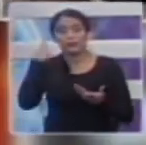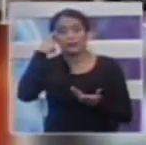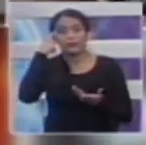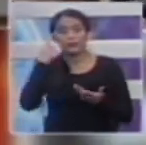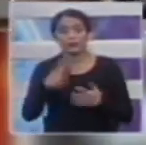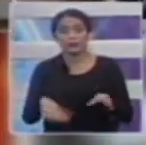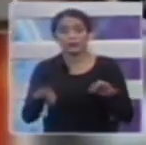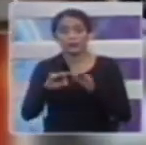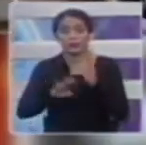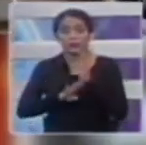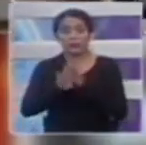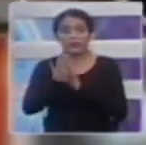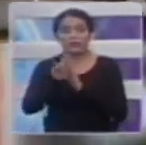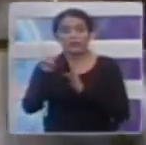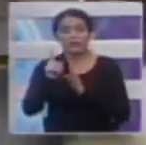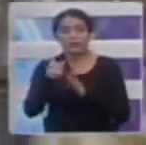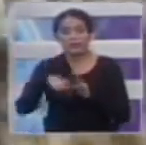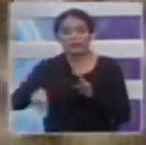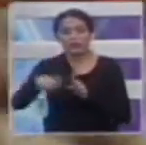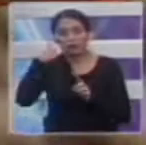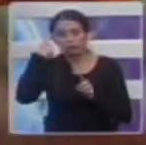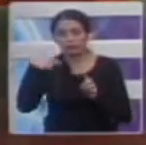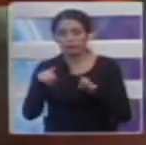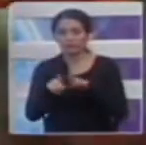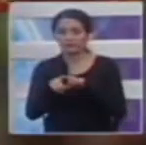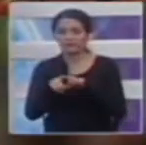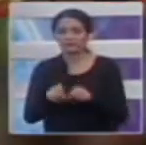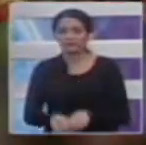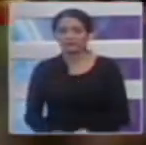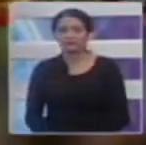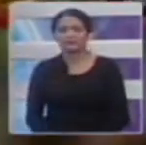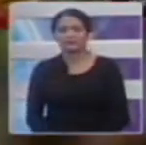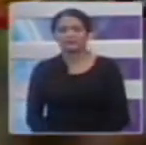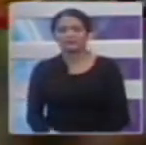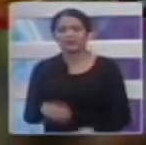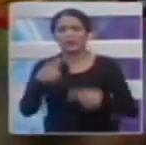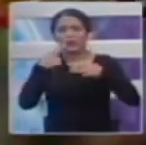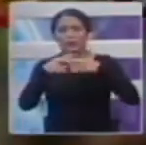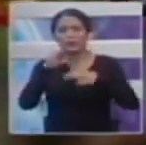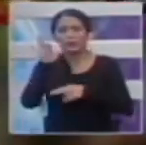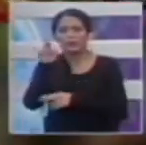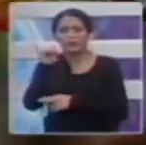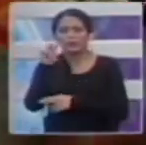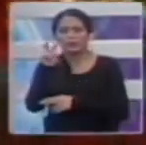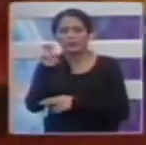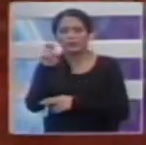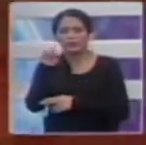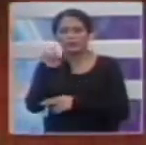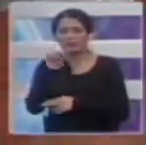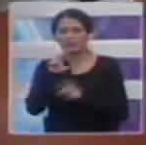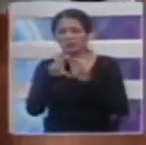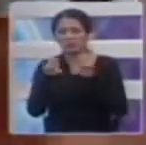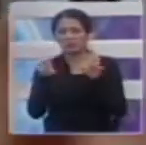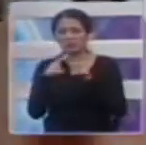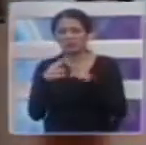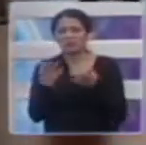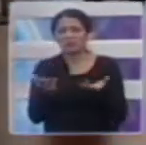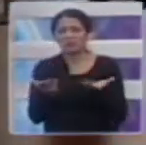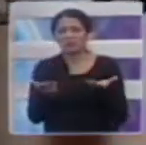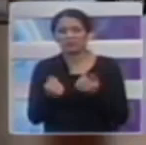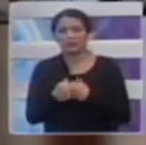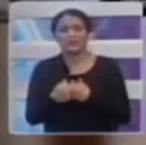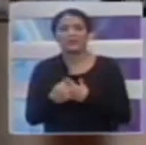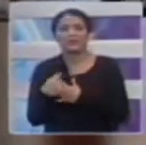realmente salgan adelante y se lleguen a buenos objetivos. ¿Por qué Triveni, Natalia? Bueno, Triveni es un lugar en el mundo muy especial para